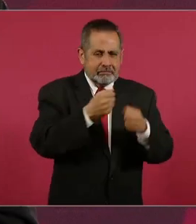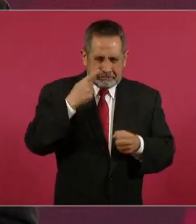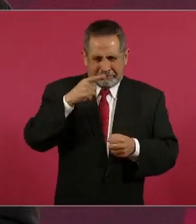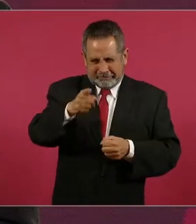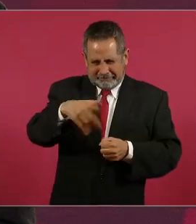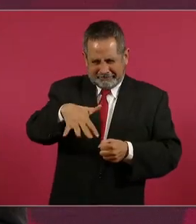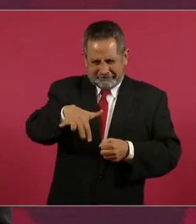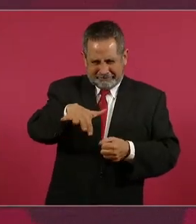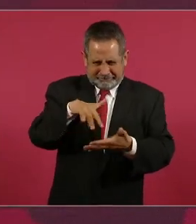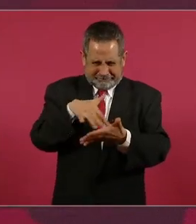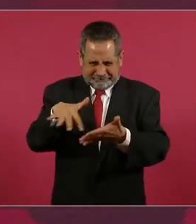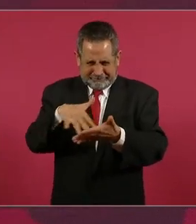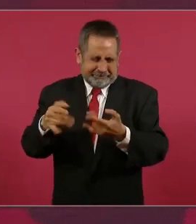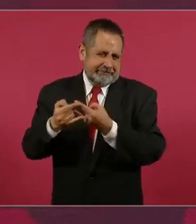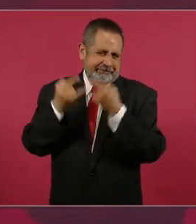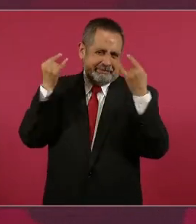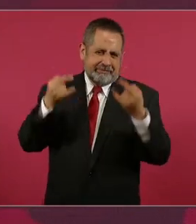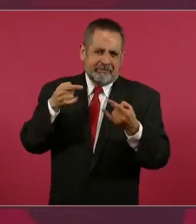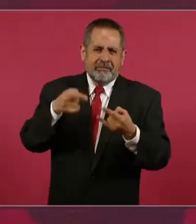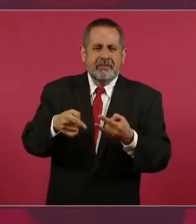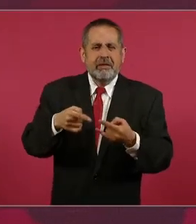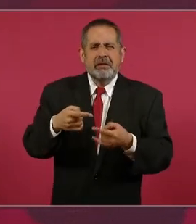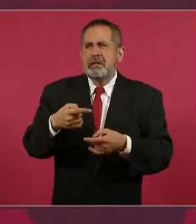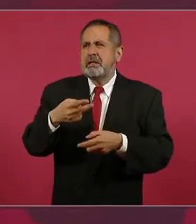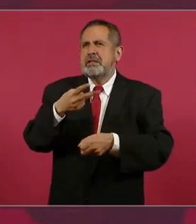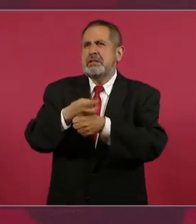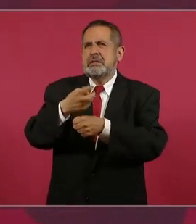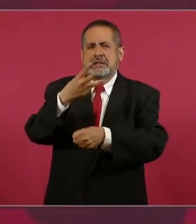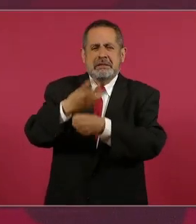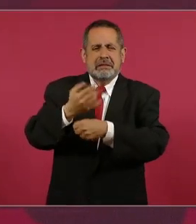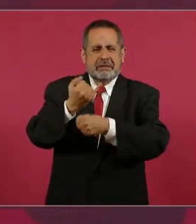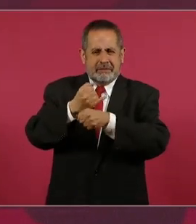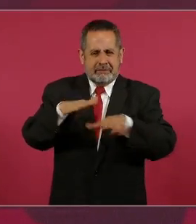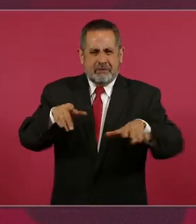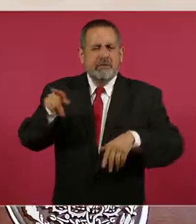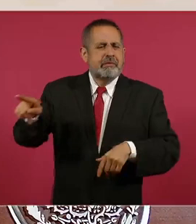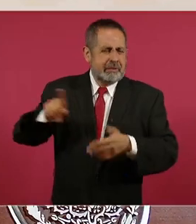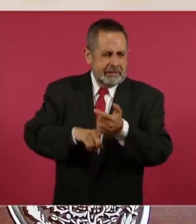Búsquenlo. Creo que está en el segundo o en el tercer informe.